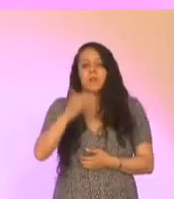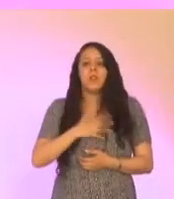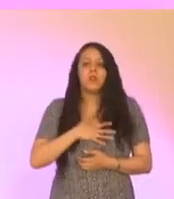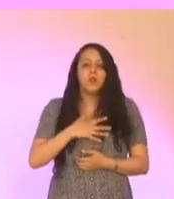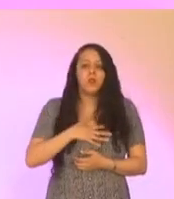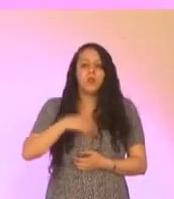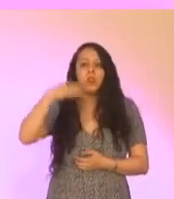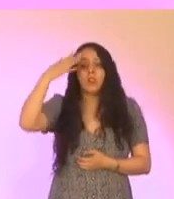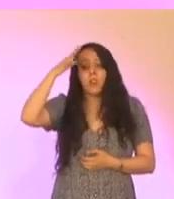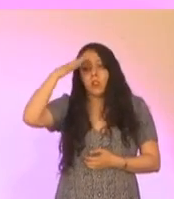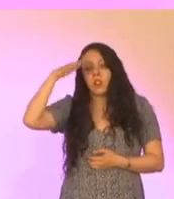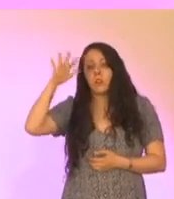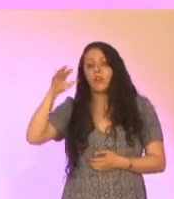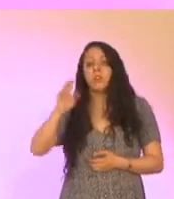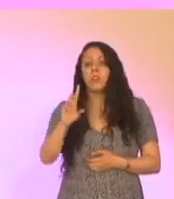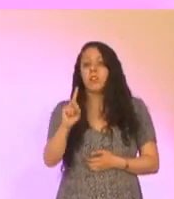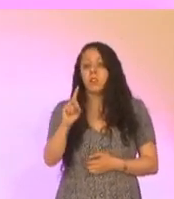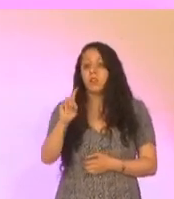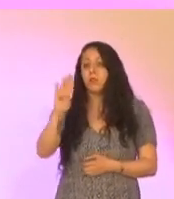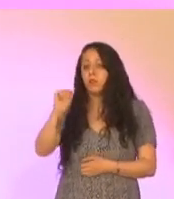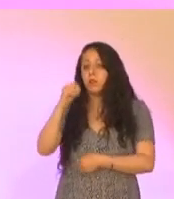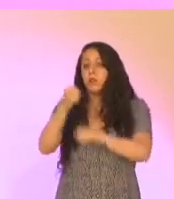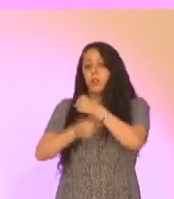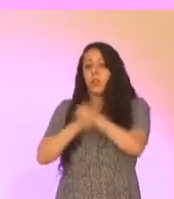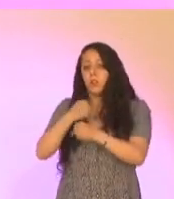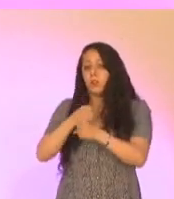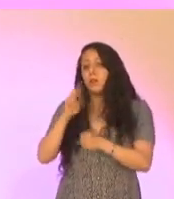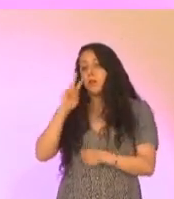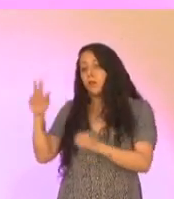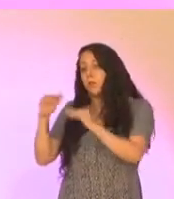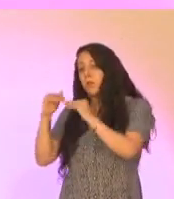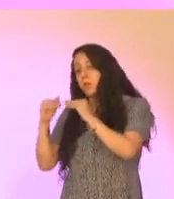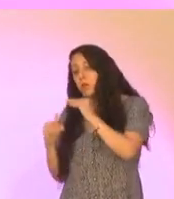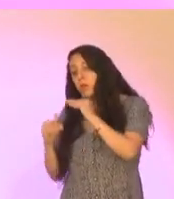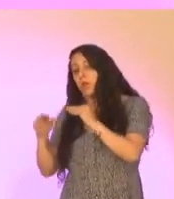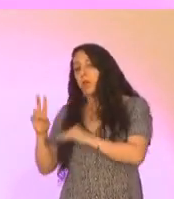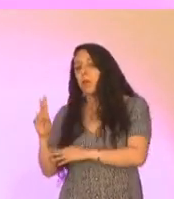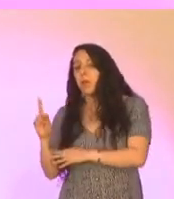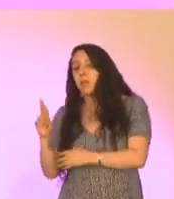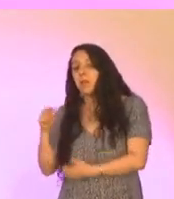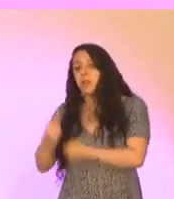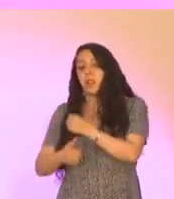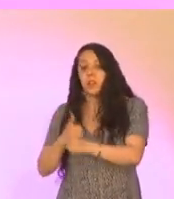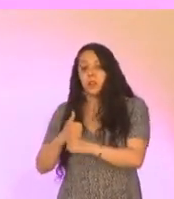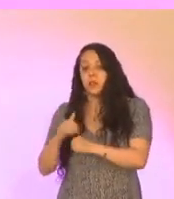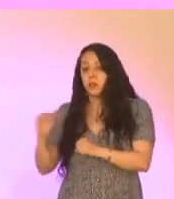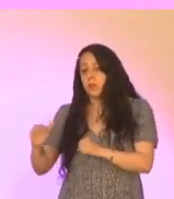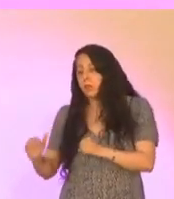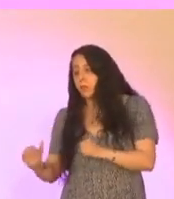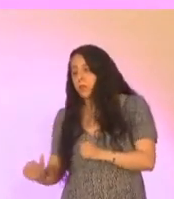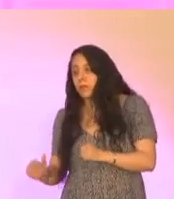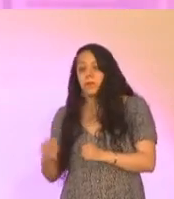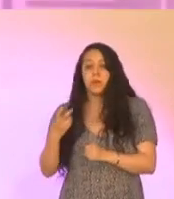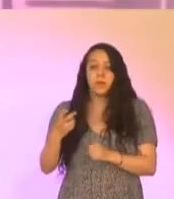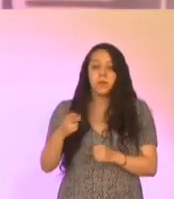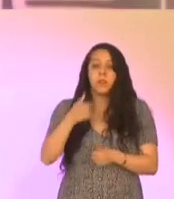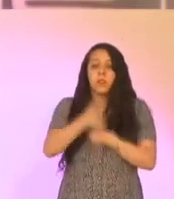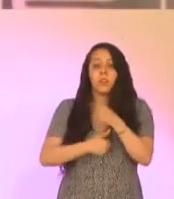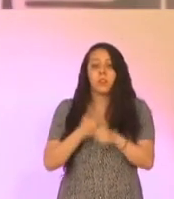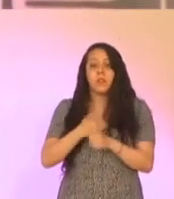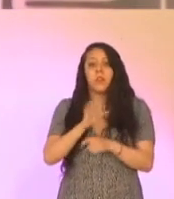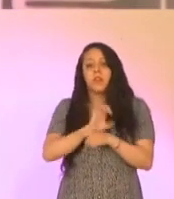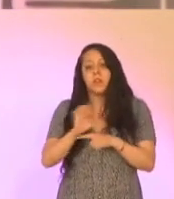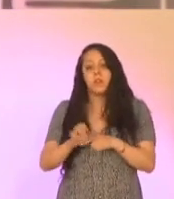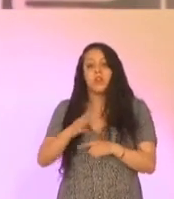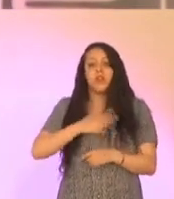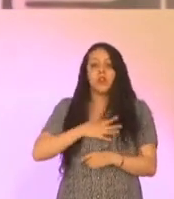39 años pero todos los que me siguen tienen de 25 para abajo entonces yo aunque 6to tierradentro